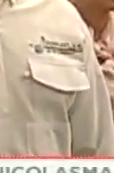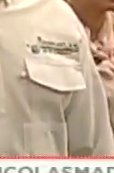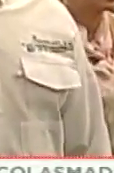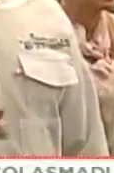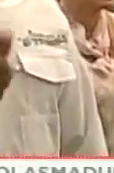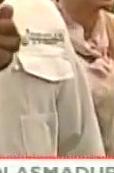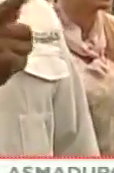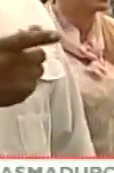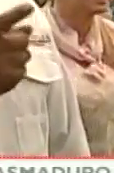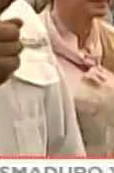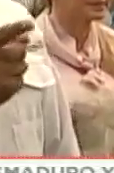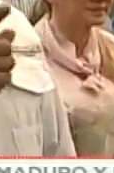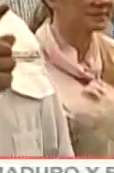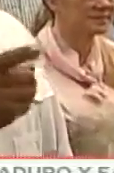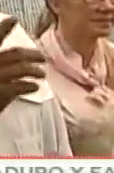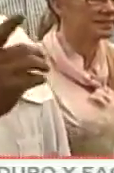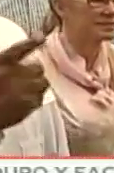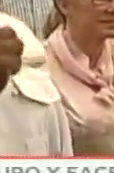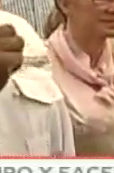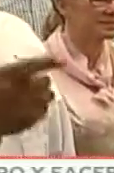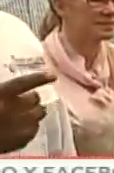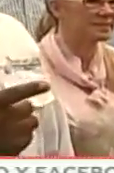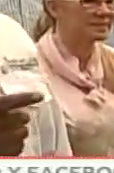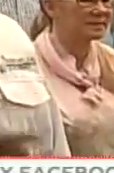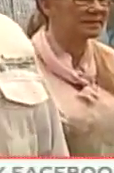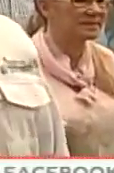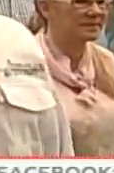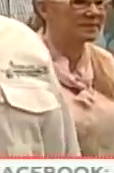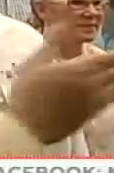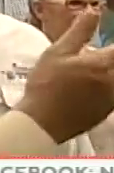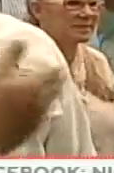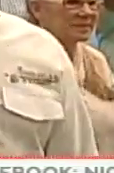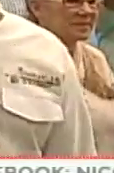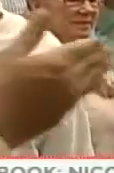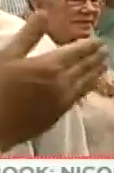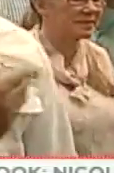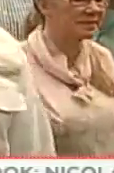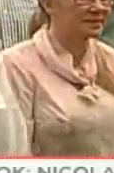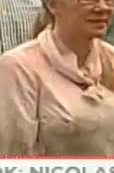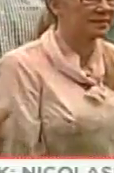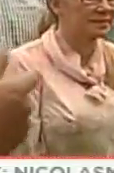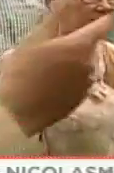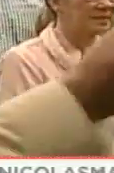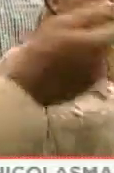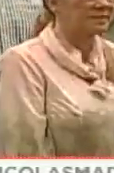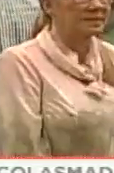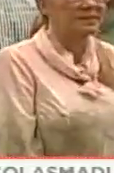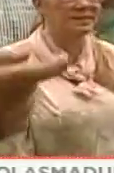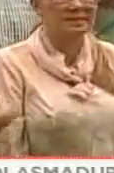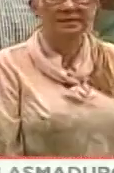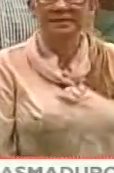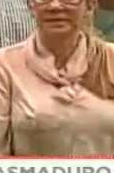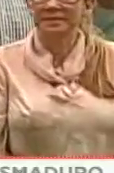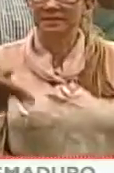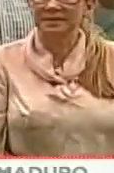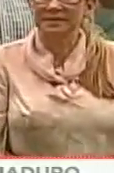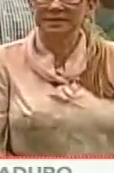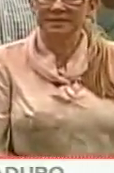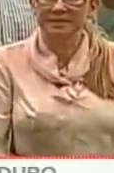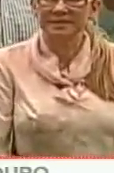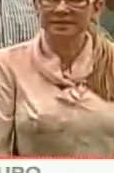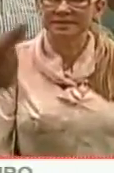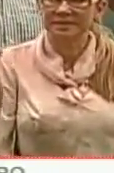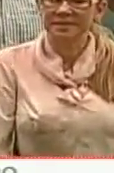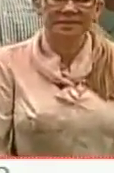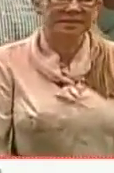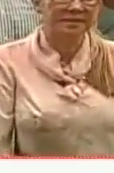año 2014. Es una empresa de producción social dedicada a la transformación de resinas plásticas para el desarrollo